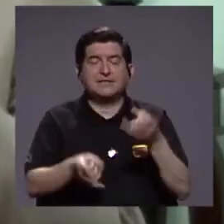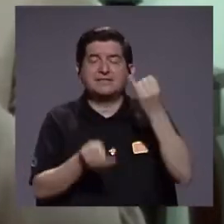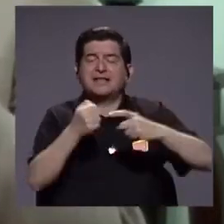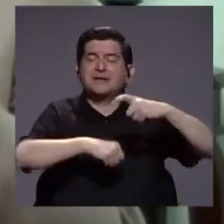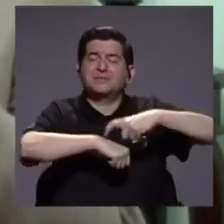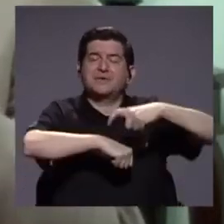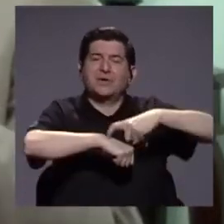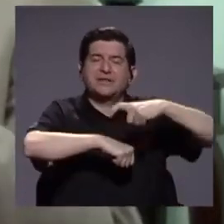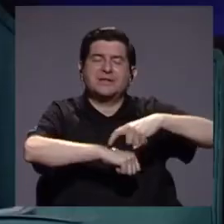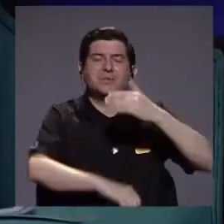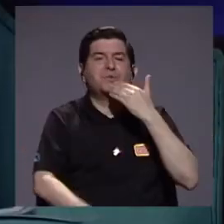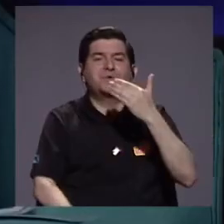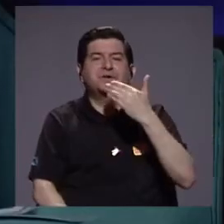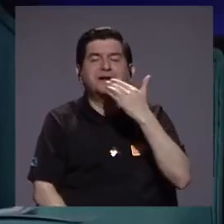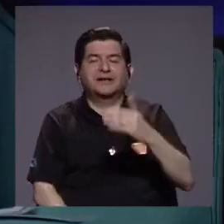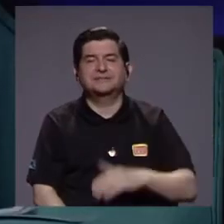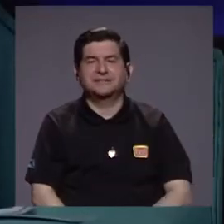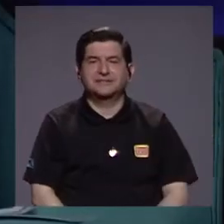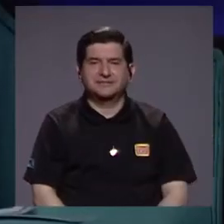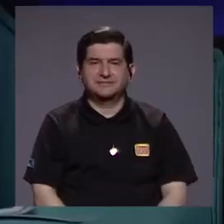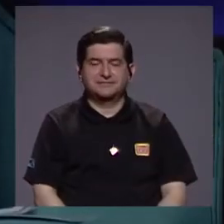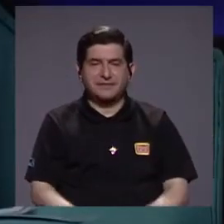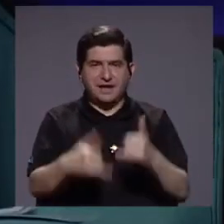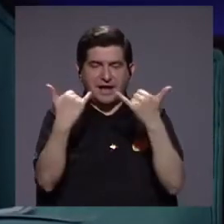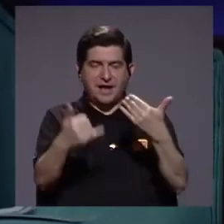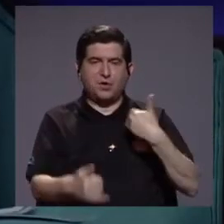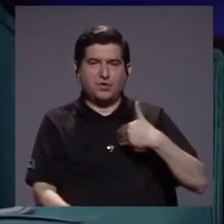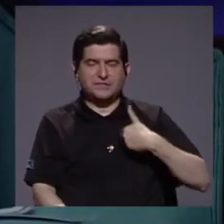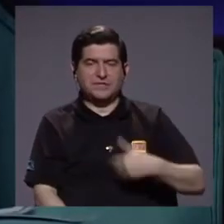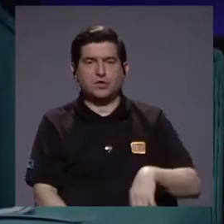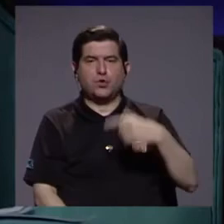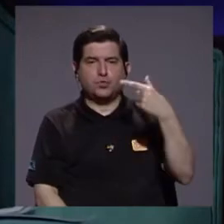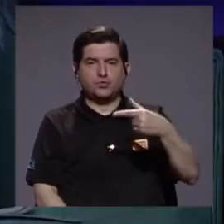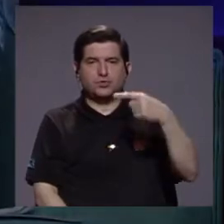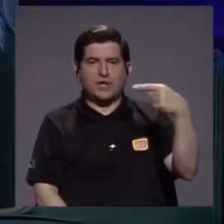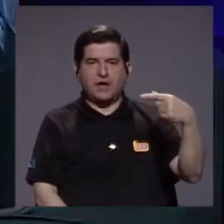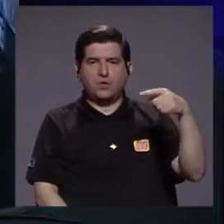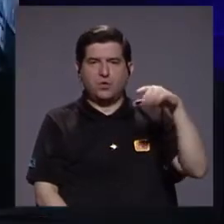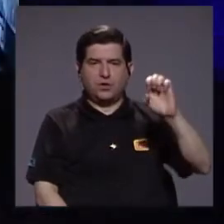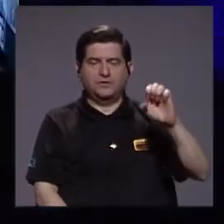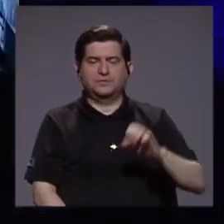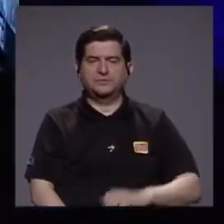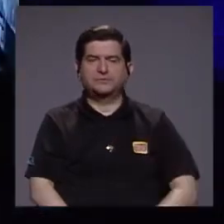tiempo. La virtualidad. Muchas gracias. Continuamos con el señor Gustavo Gutiérrez.